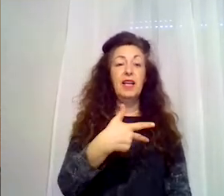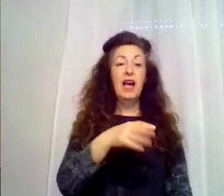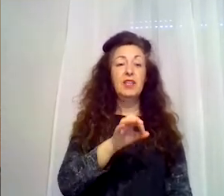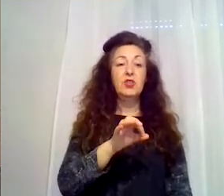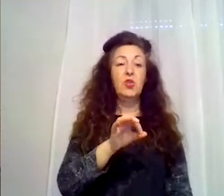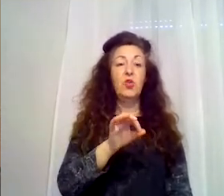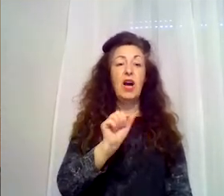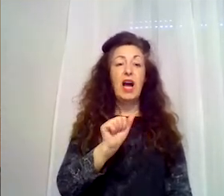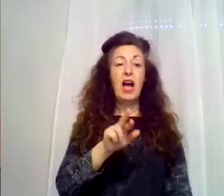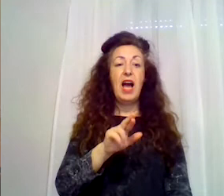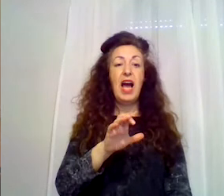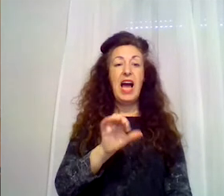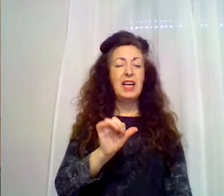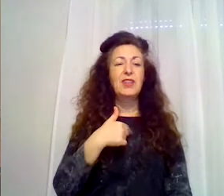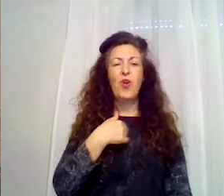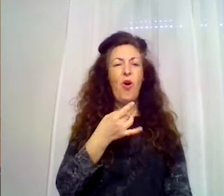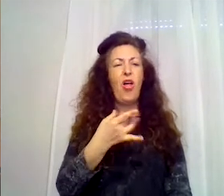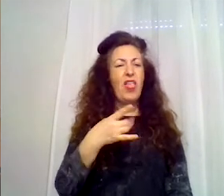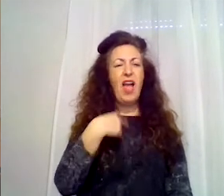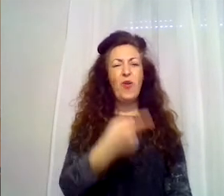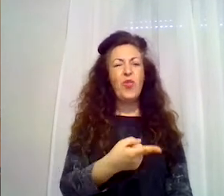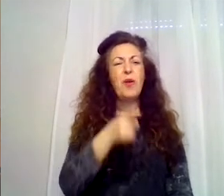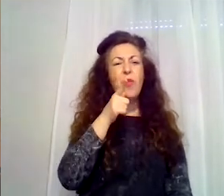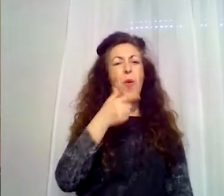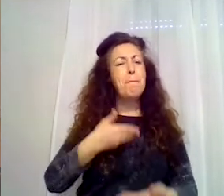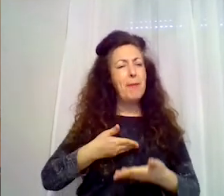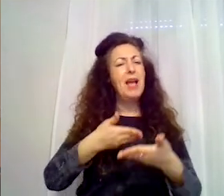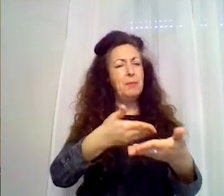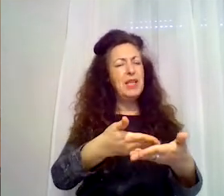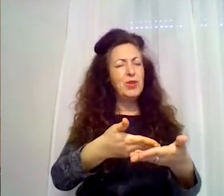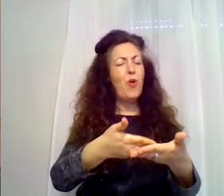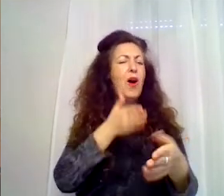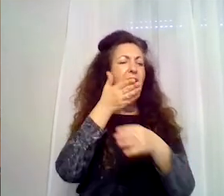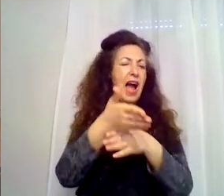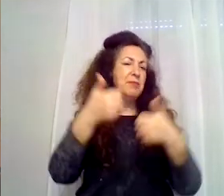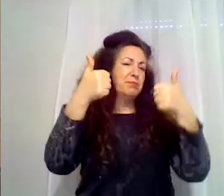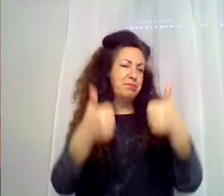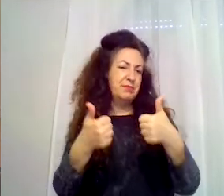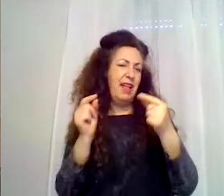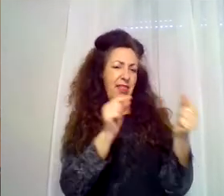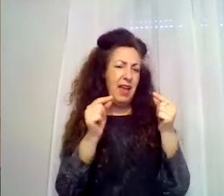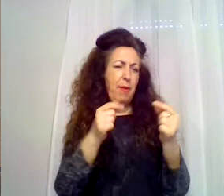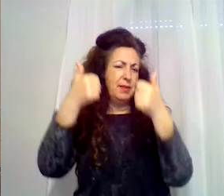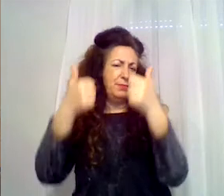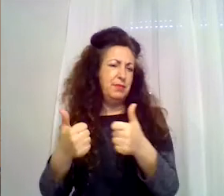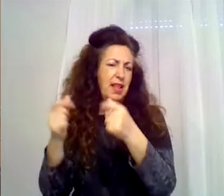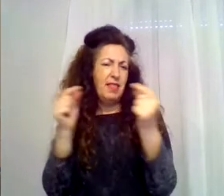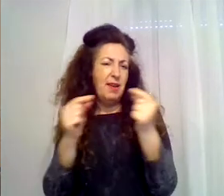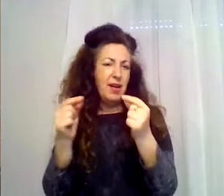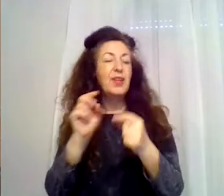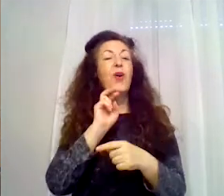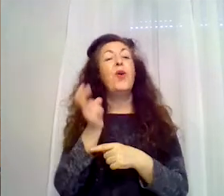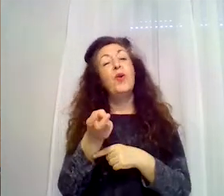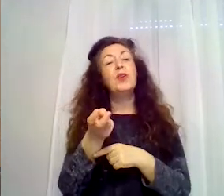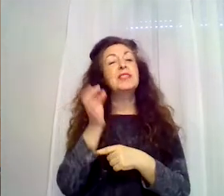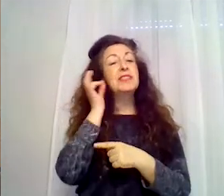si bien enormemente libre, y luego de ahí vendría, insisto, toda esta historia de los libertinos, que la mayoría